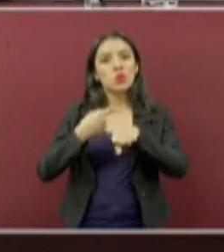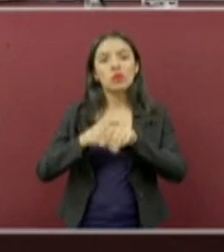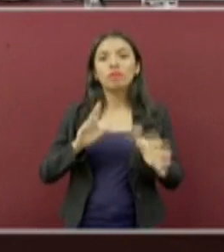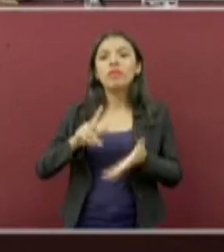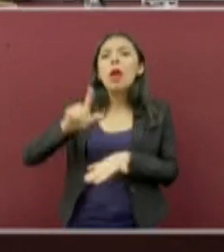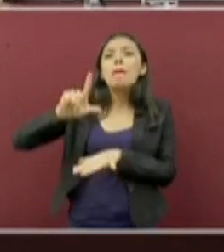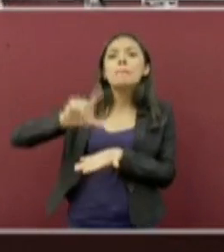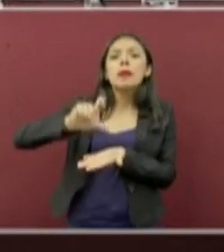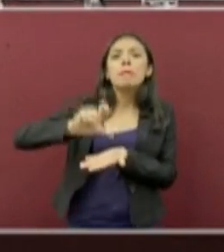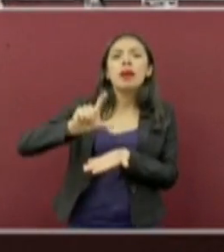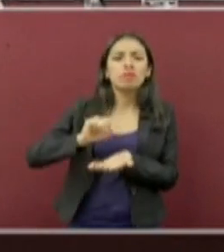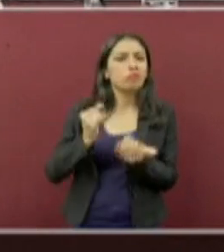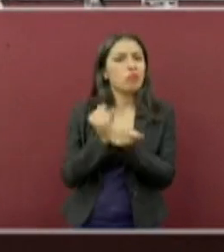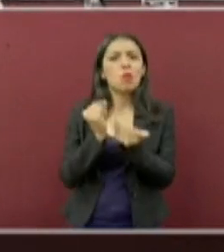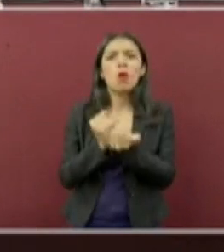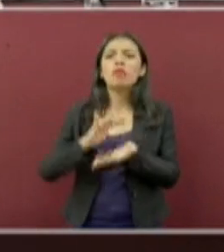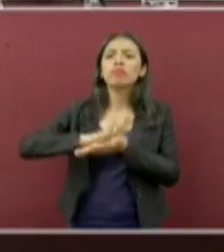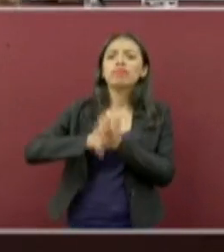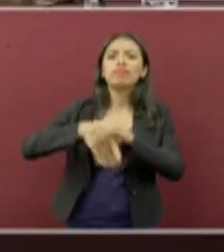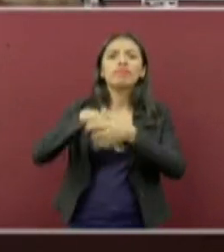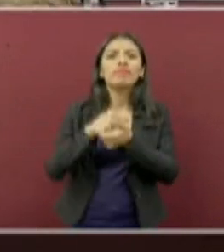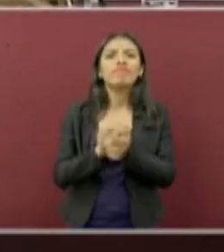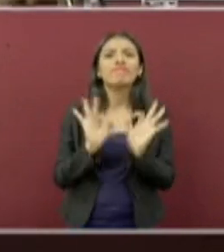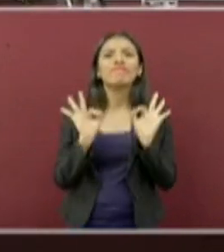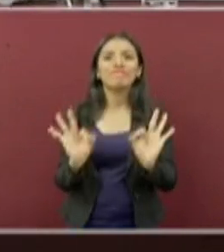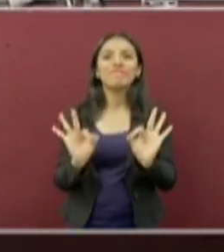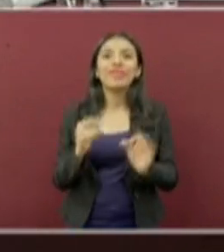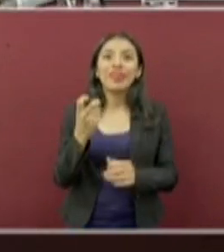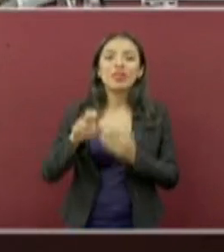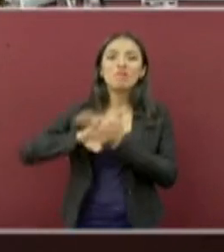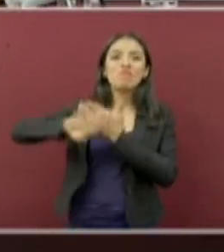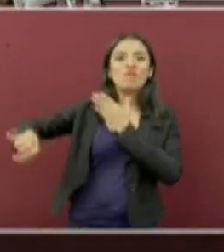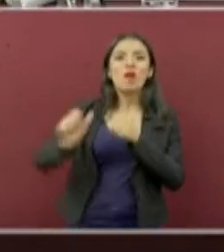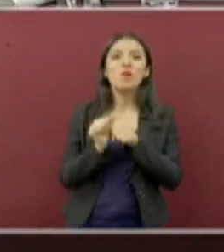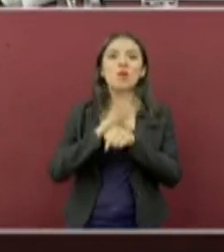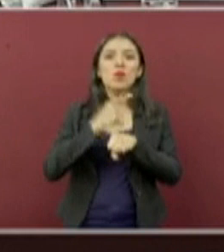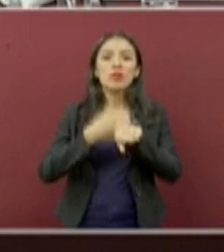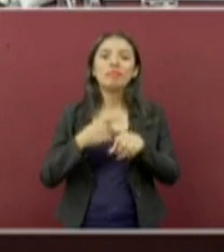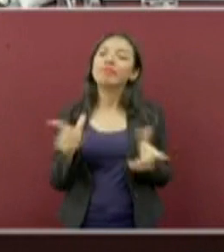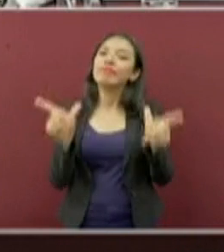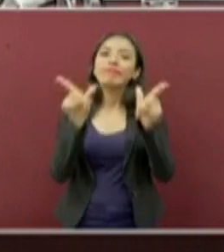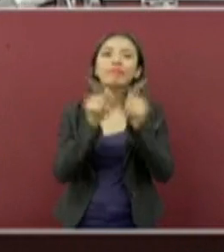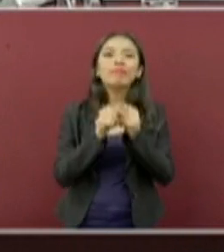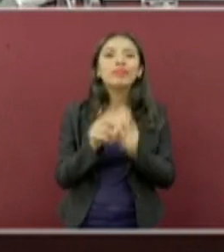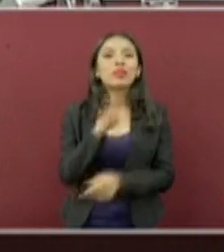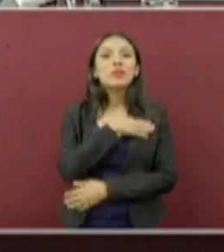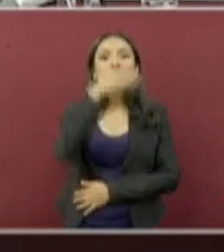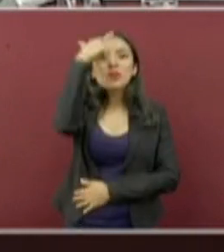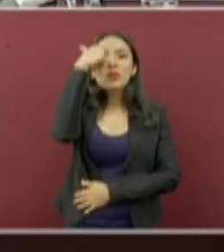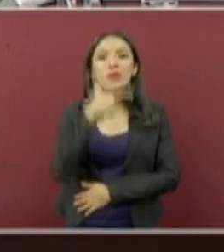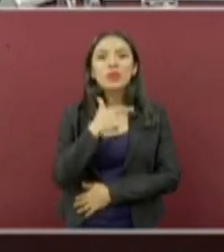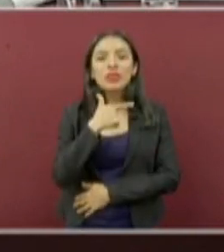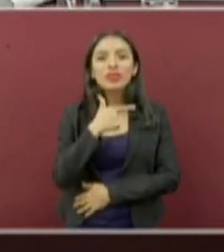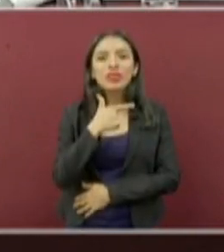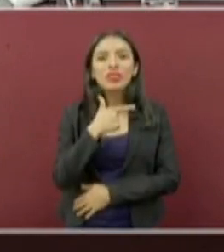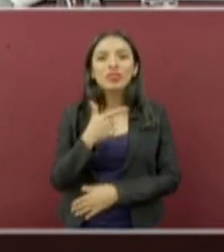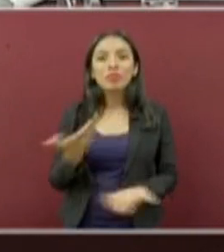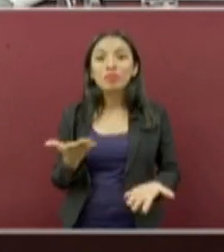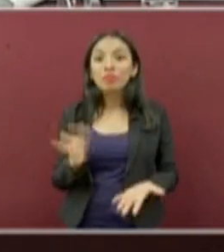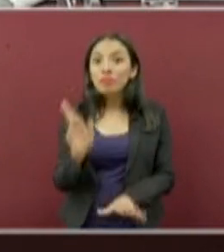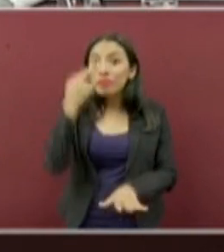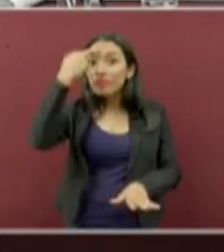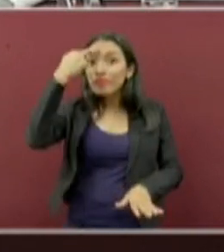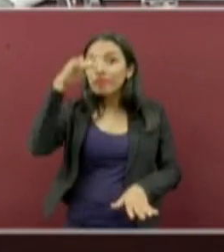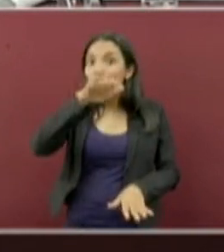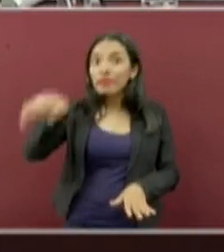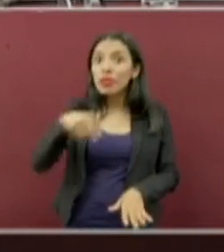spray también. Estos son las armas para el coronavirus. Por hoy es todo, muy buenas noches y